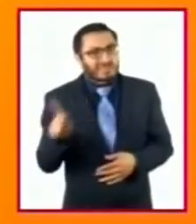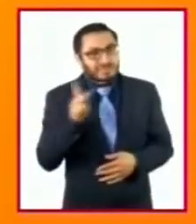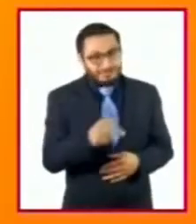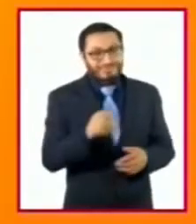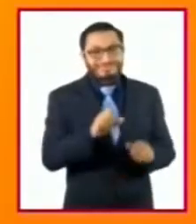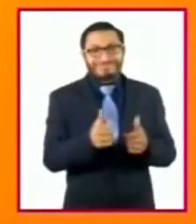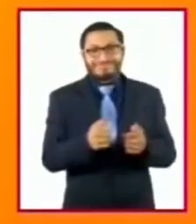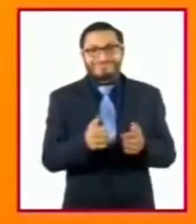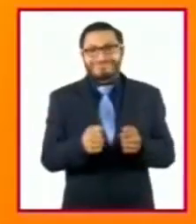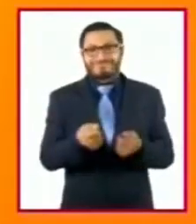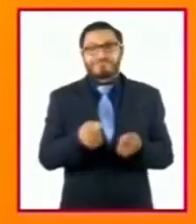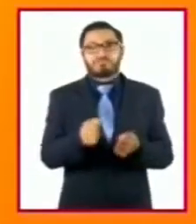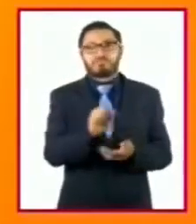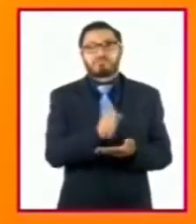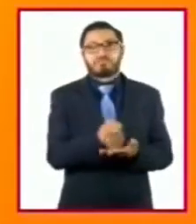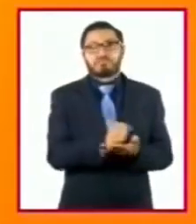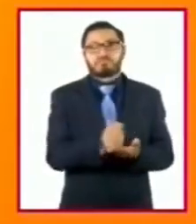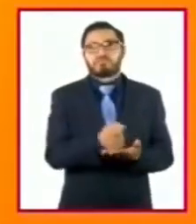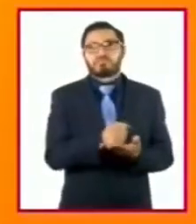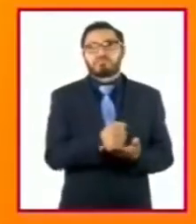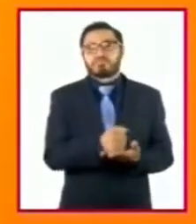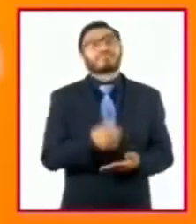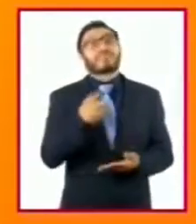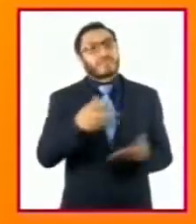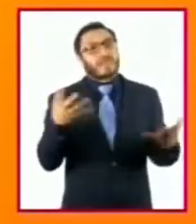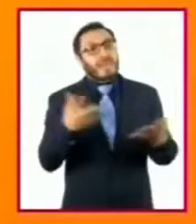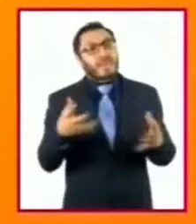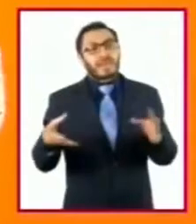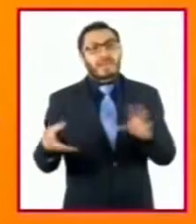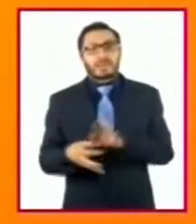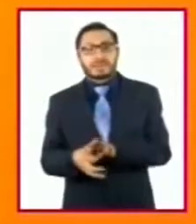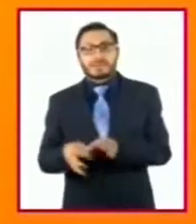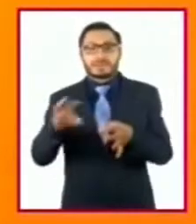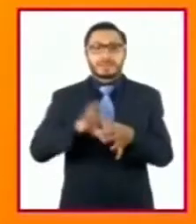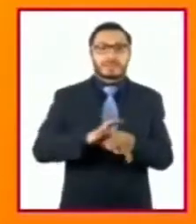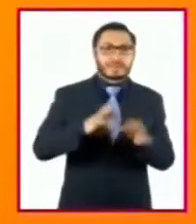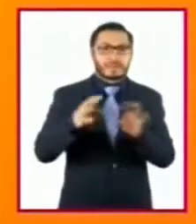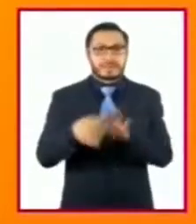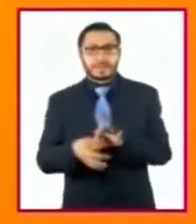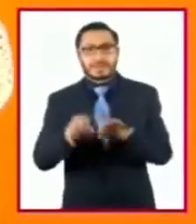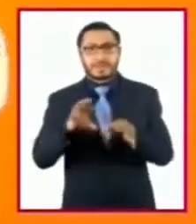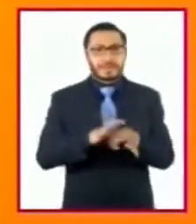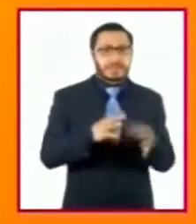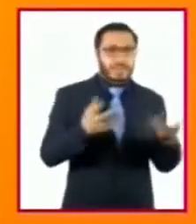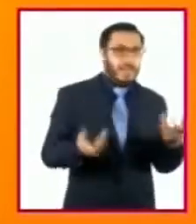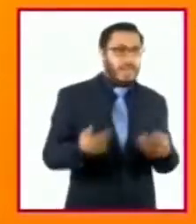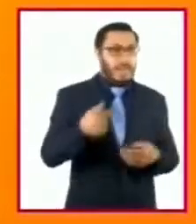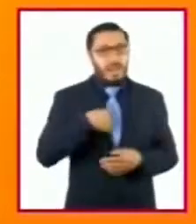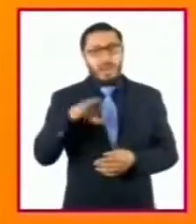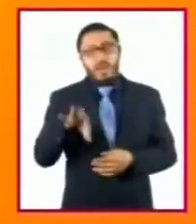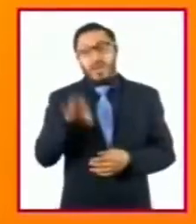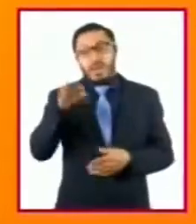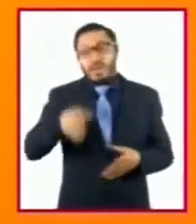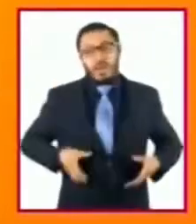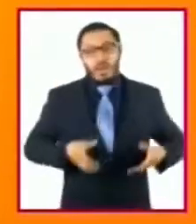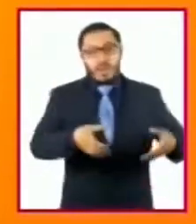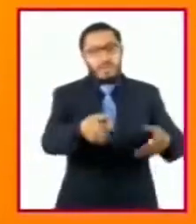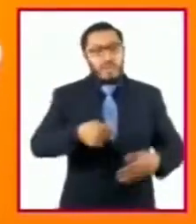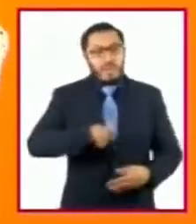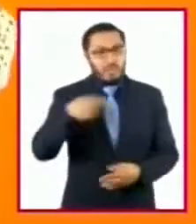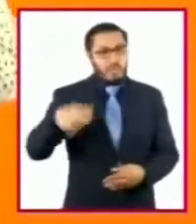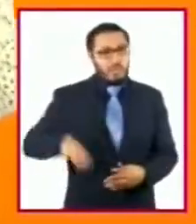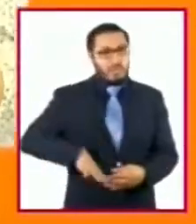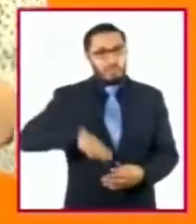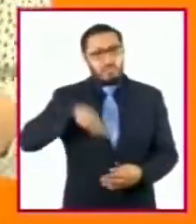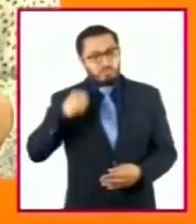de video, donde tengo que hacer alianzas, donde necesito elegir un camino, donde necesito esforzarme, donde